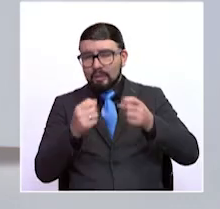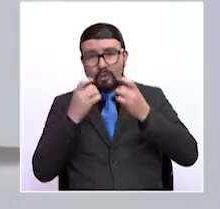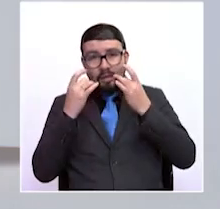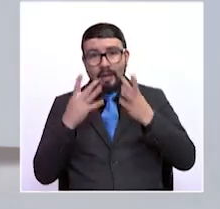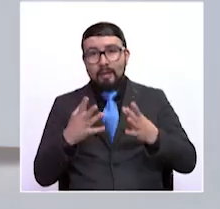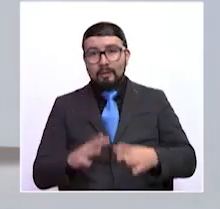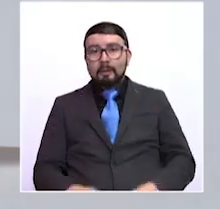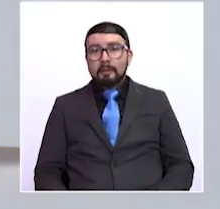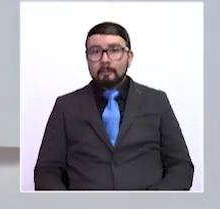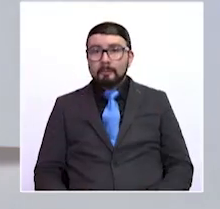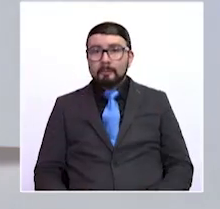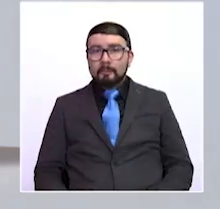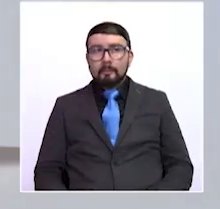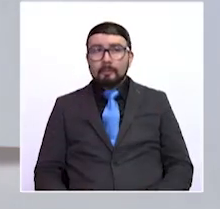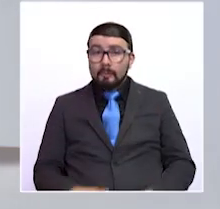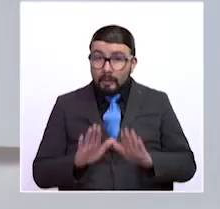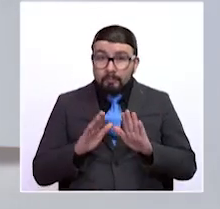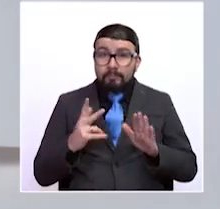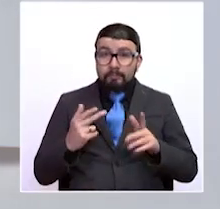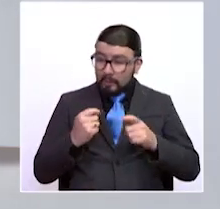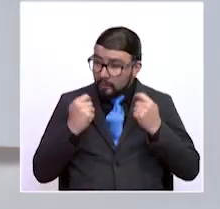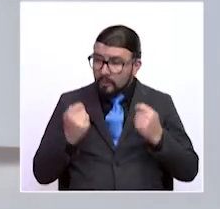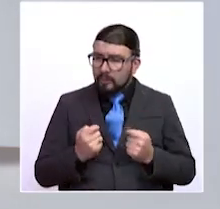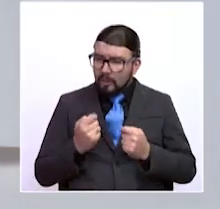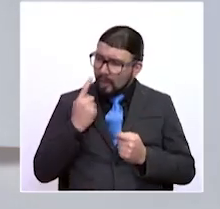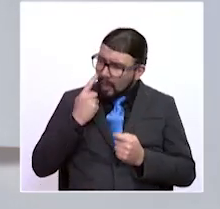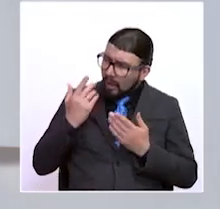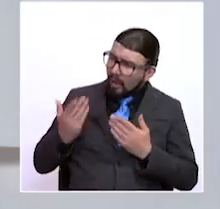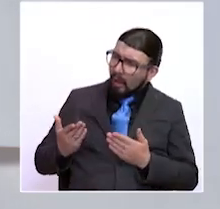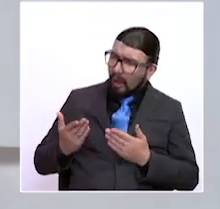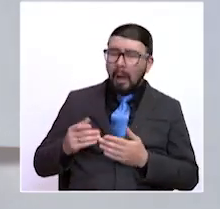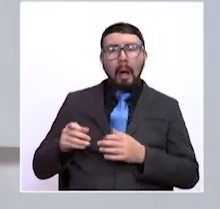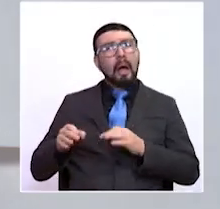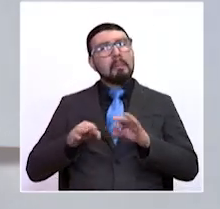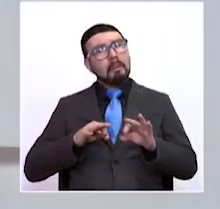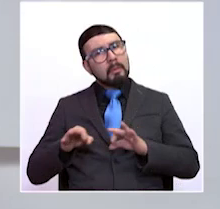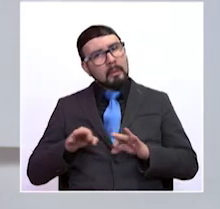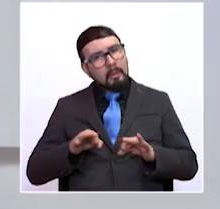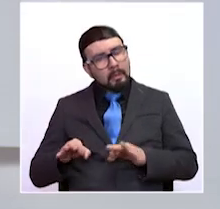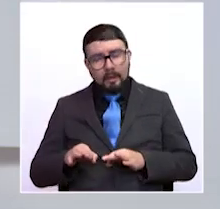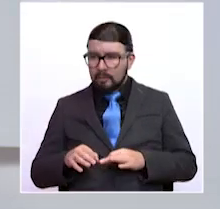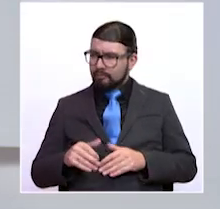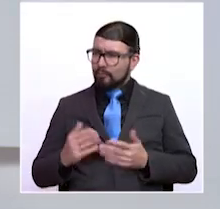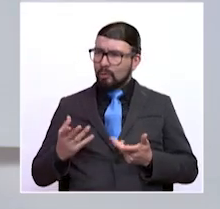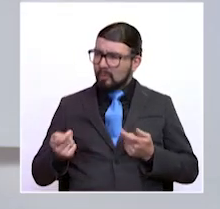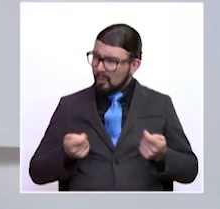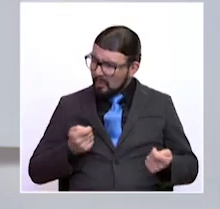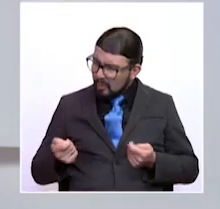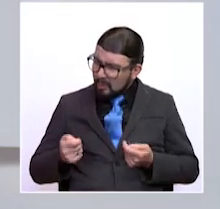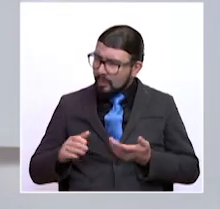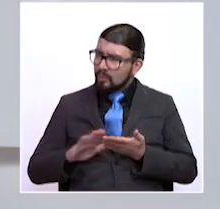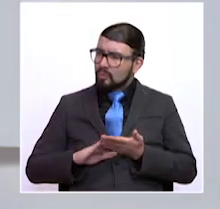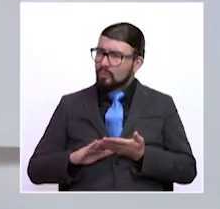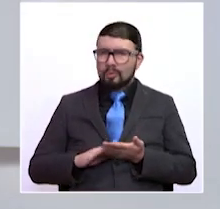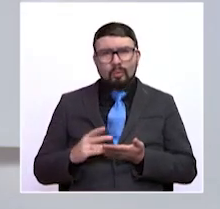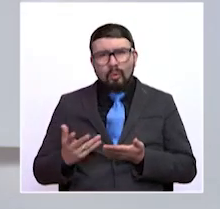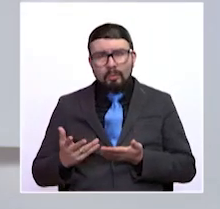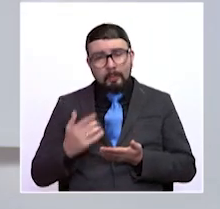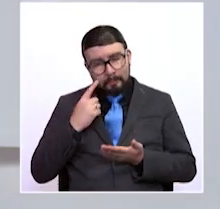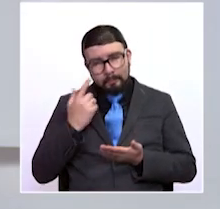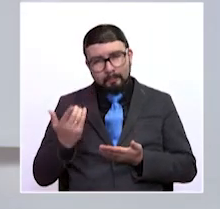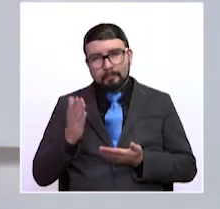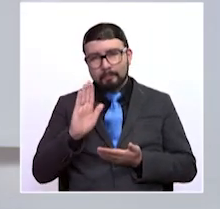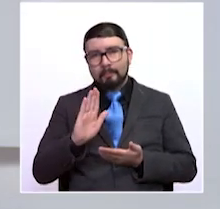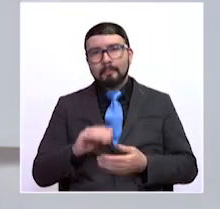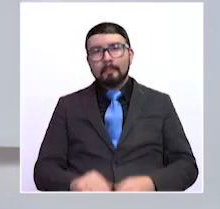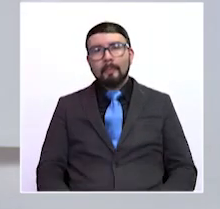Vamos a ir a este corte de comerciales para que veamos un poco este manejo que ya hay que hacer al paciente intrahospitalariamente. Ya